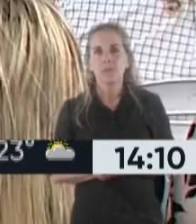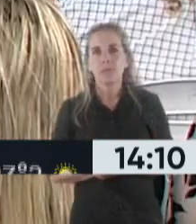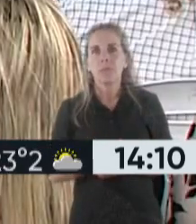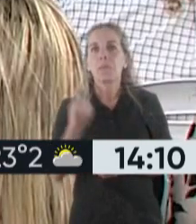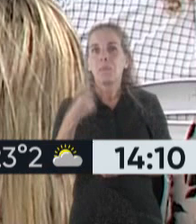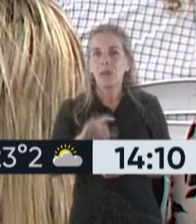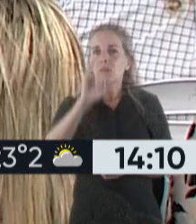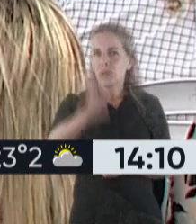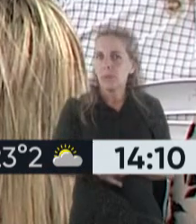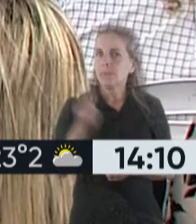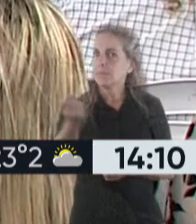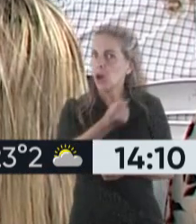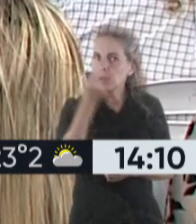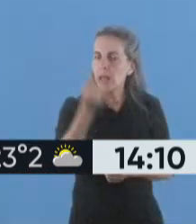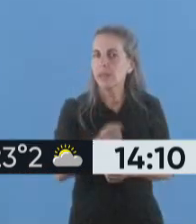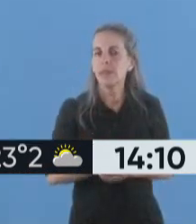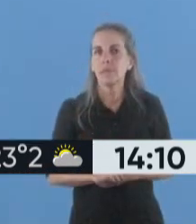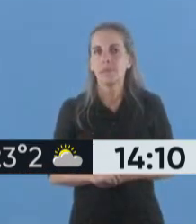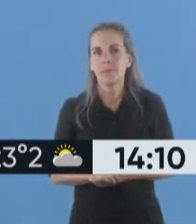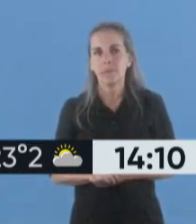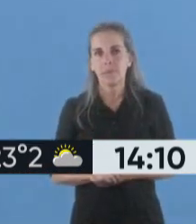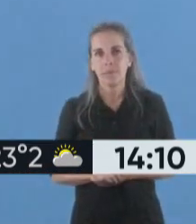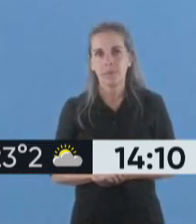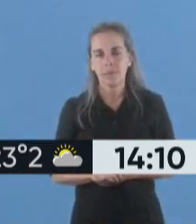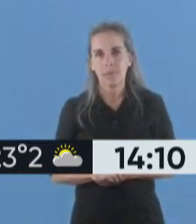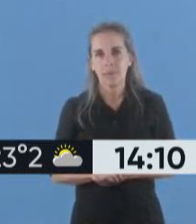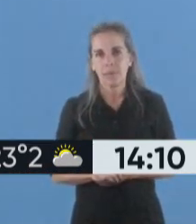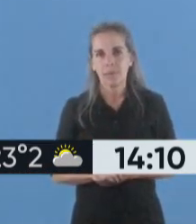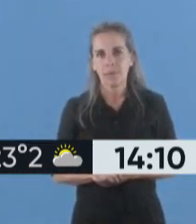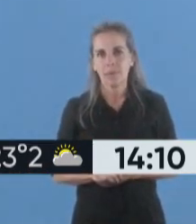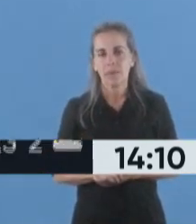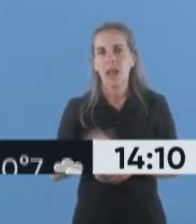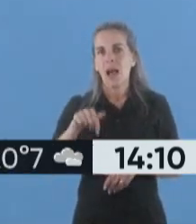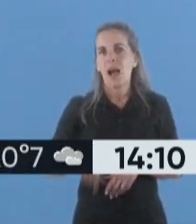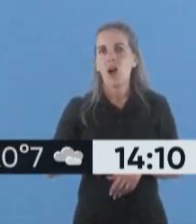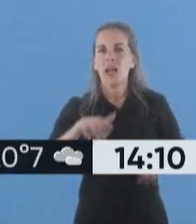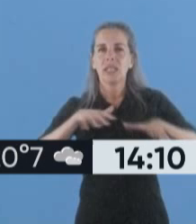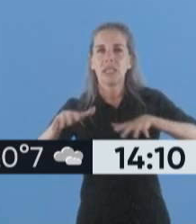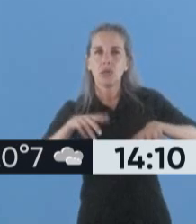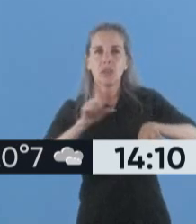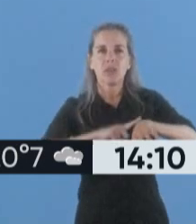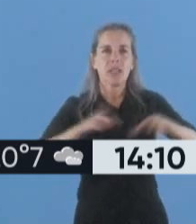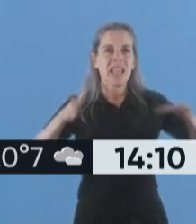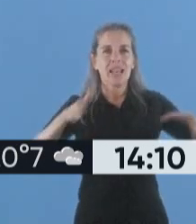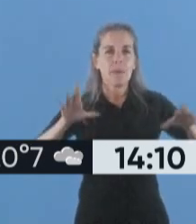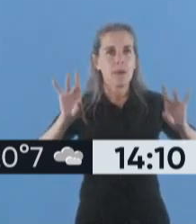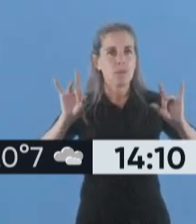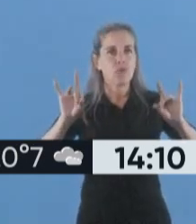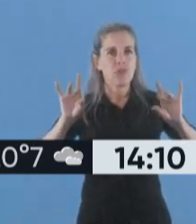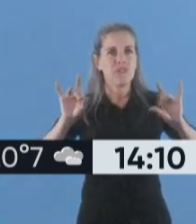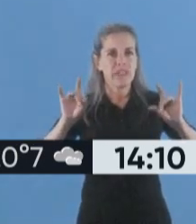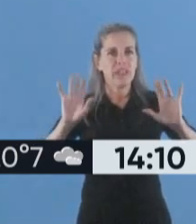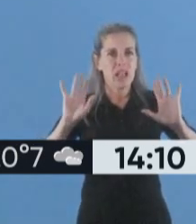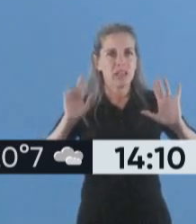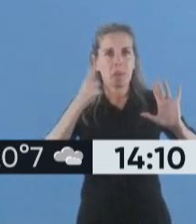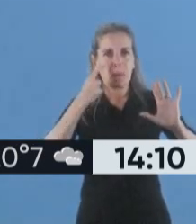Pero lo que sí quiero marcar es que los tiempos que nos tocan vivir son tiempos muy difíciles, muy difíciles.